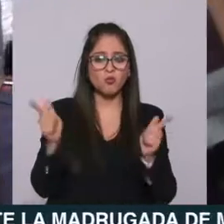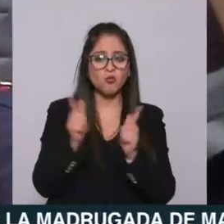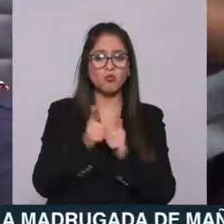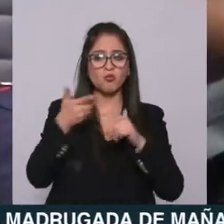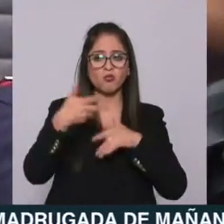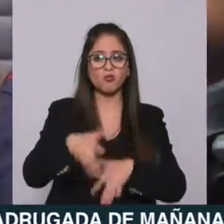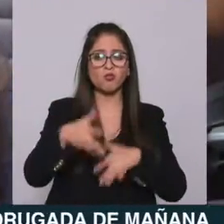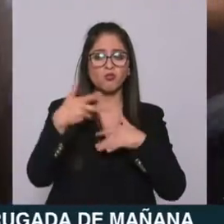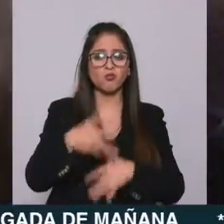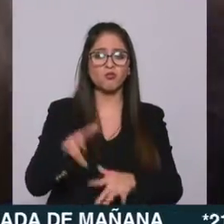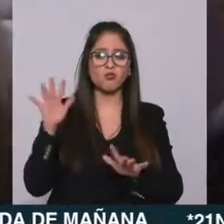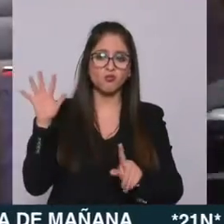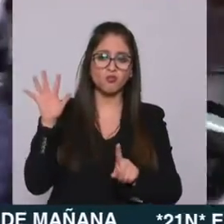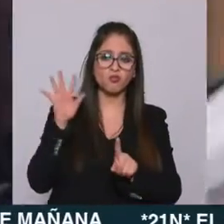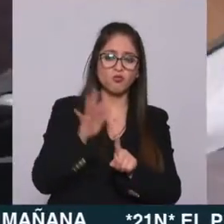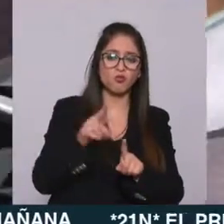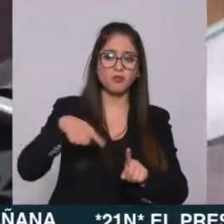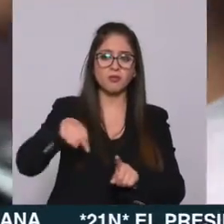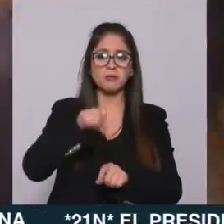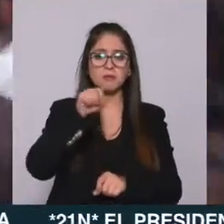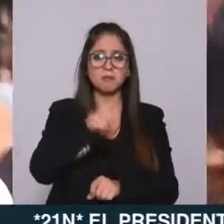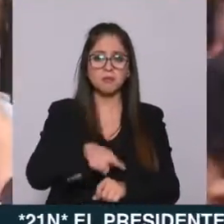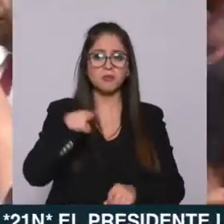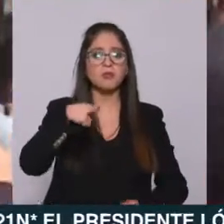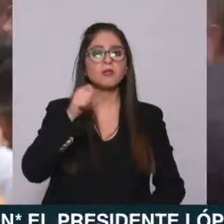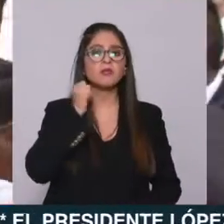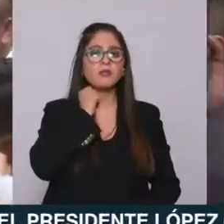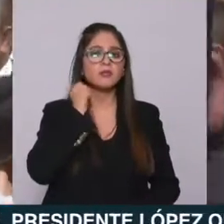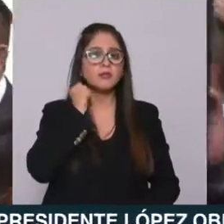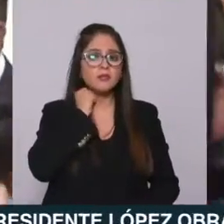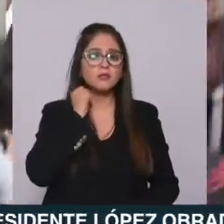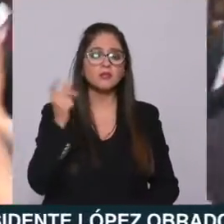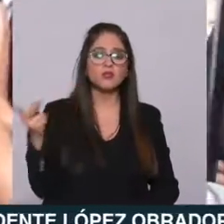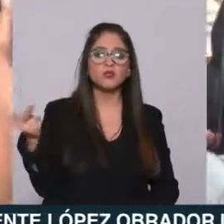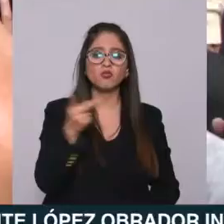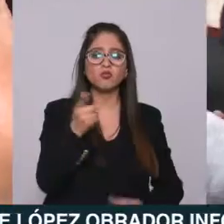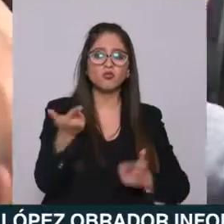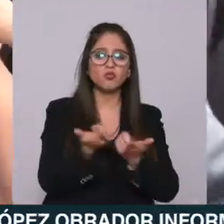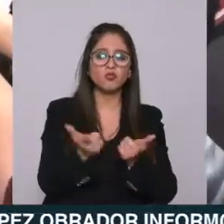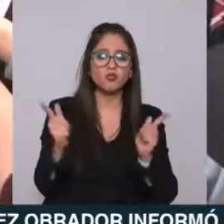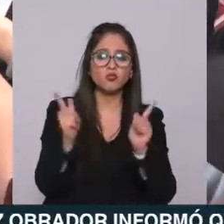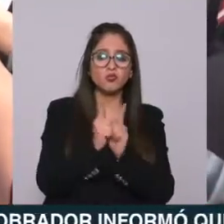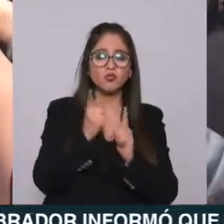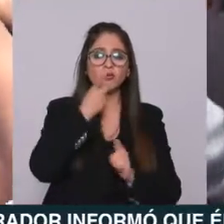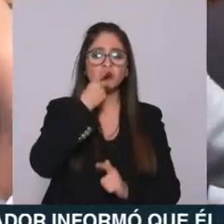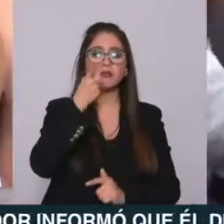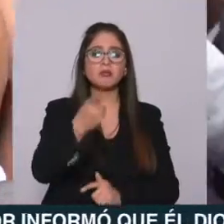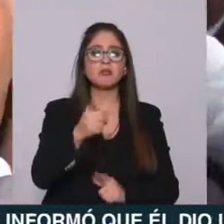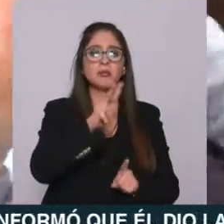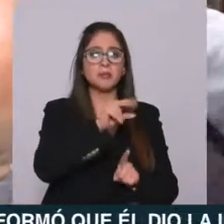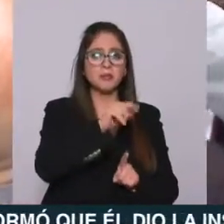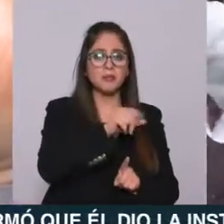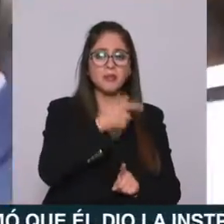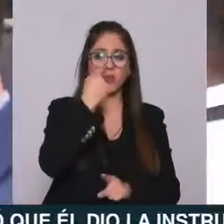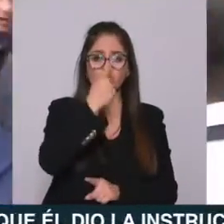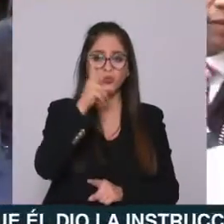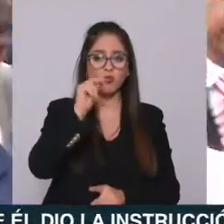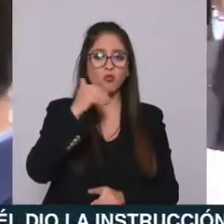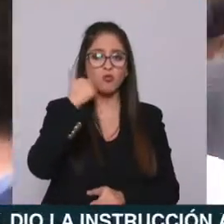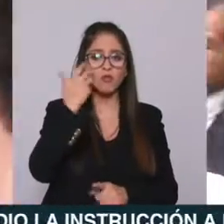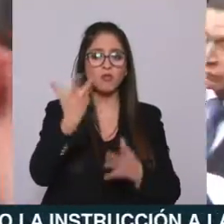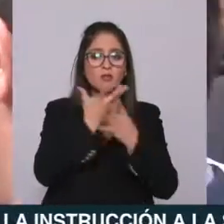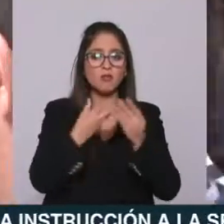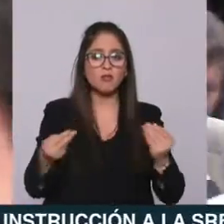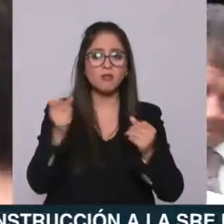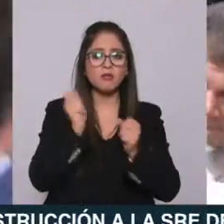minutos después llegaron a la sede del recinto legislativo. Ambos contingentes se decían víctimas, unos que buscan impedir la desaparición